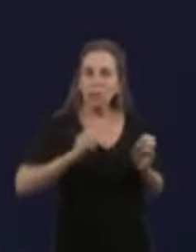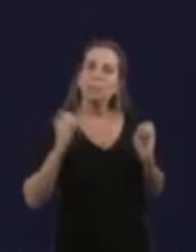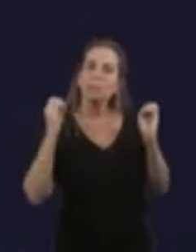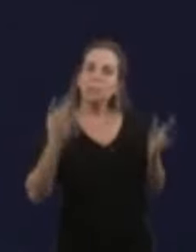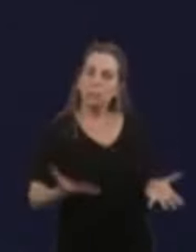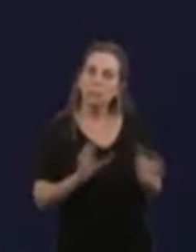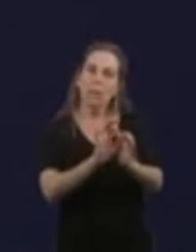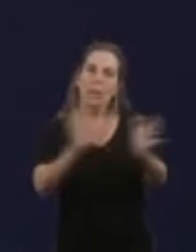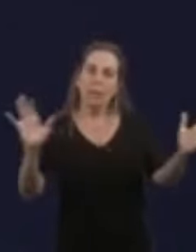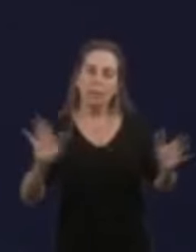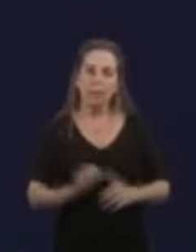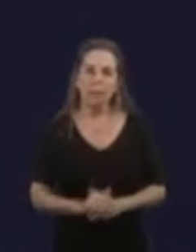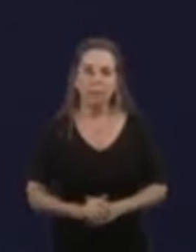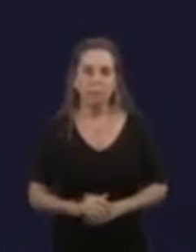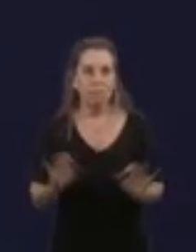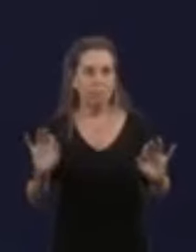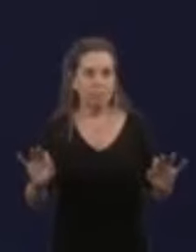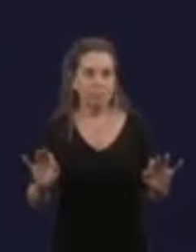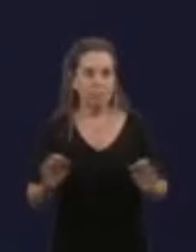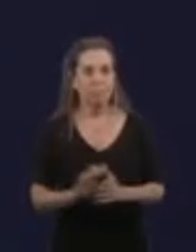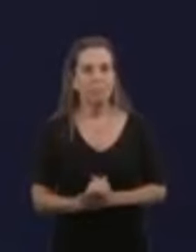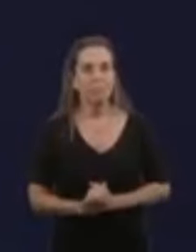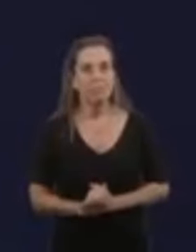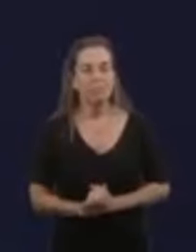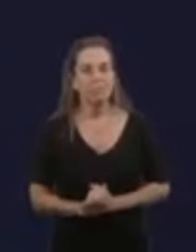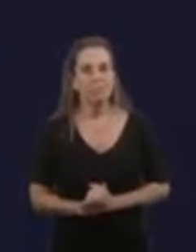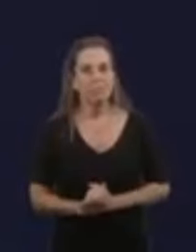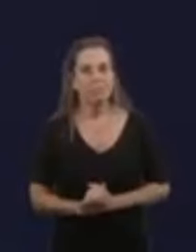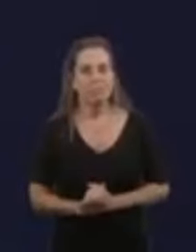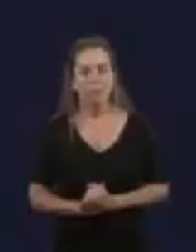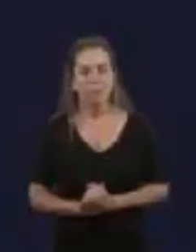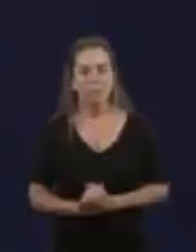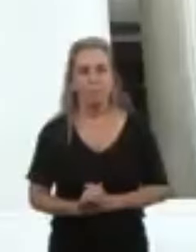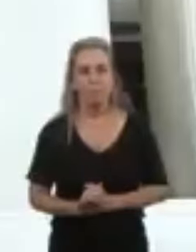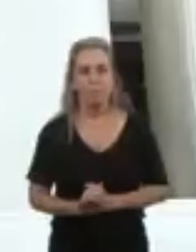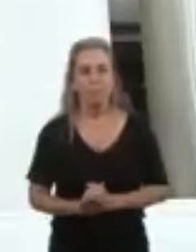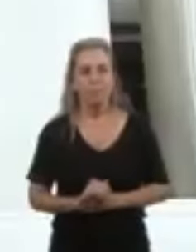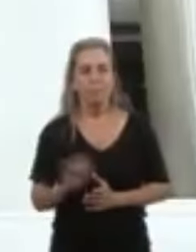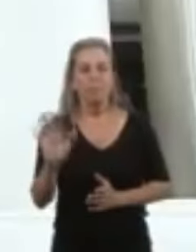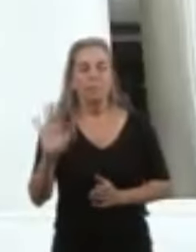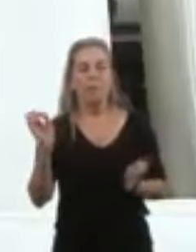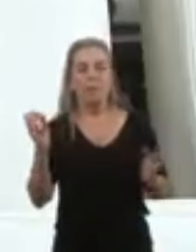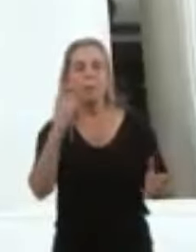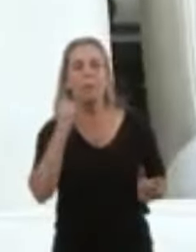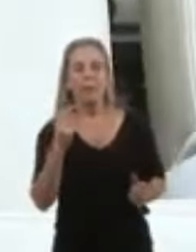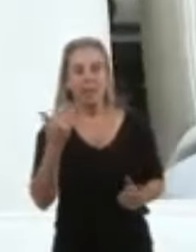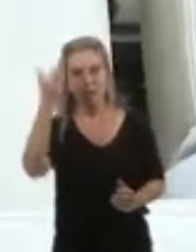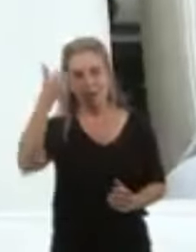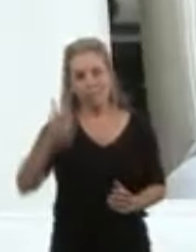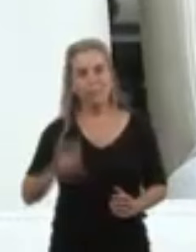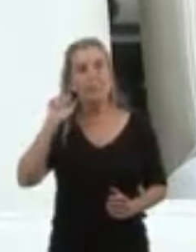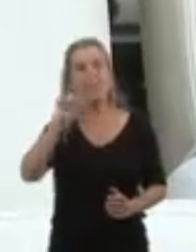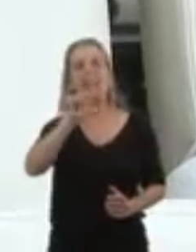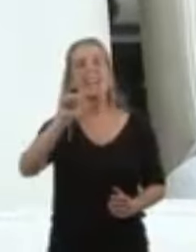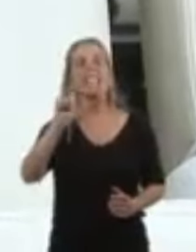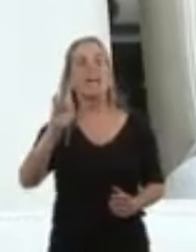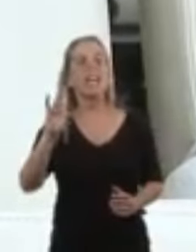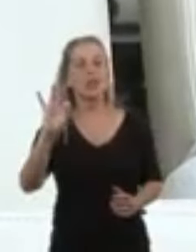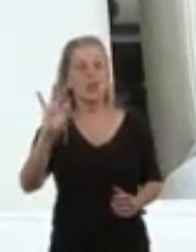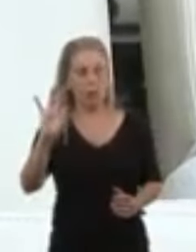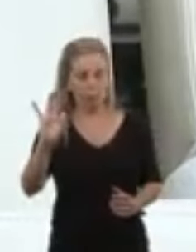más libres Bueno hasta aquí lo mío Vocero Buenos días Nicolás Gallardo de CNN